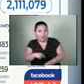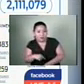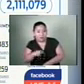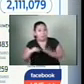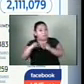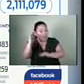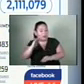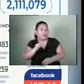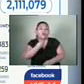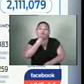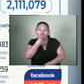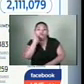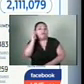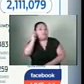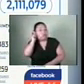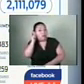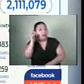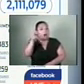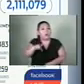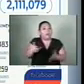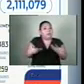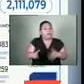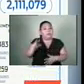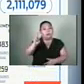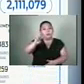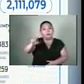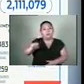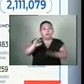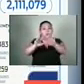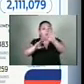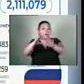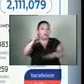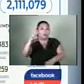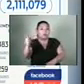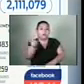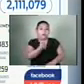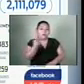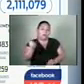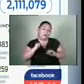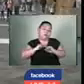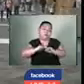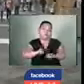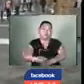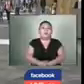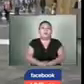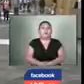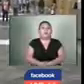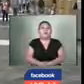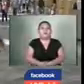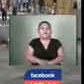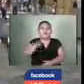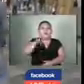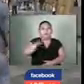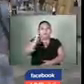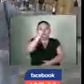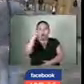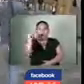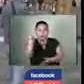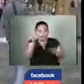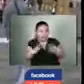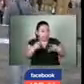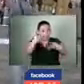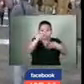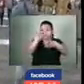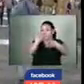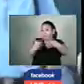son los adultos mayores. A la fecha son más de 2,800 no fallecidos por el virus. A nivel nacional, circulan